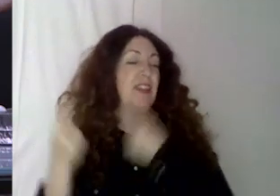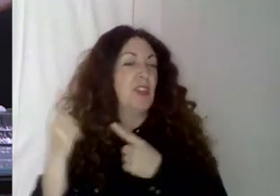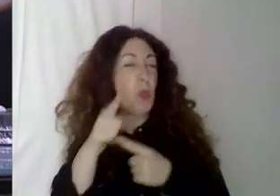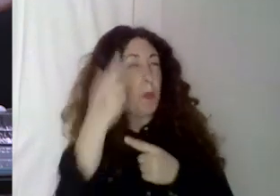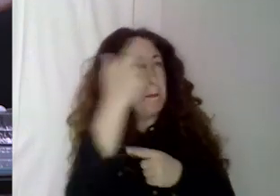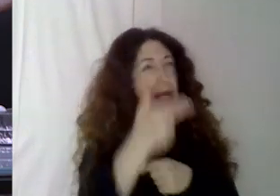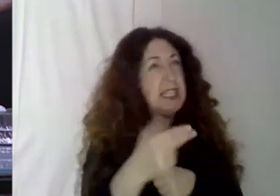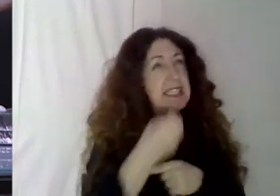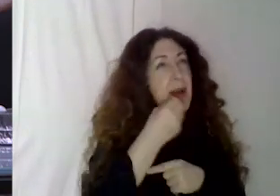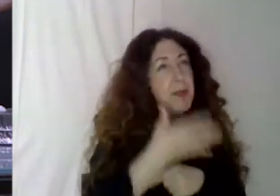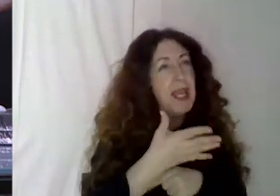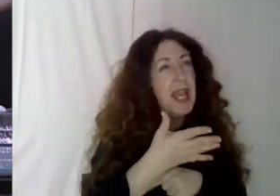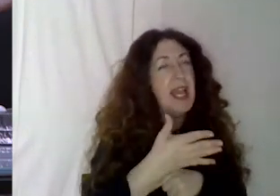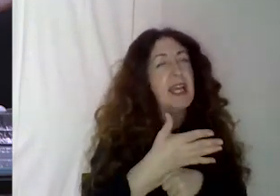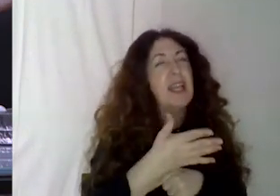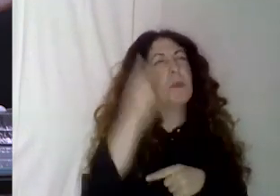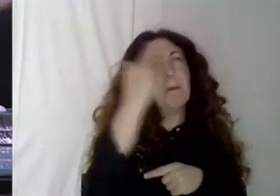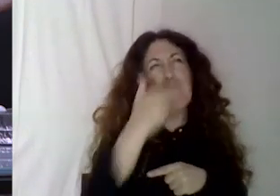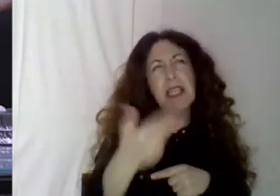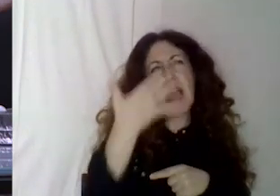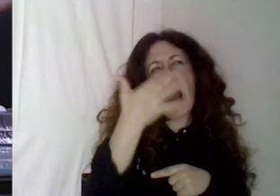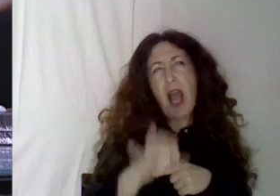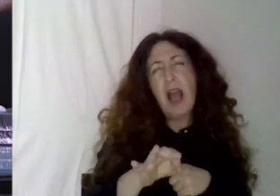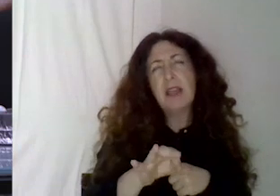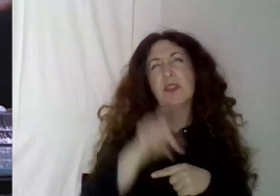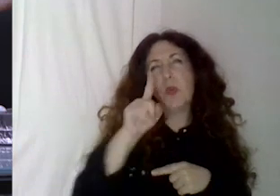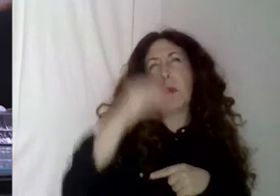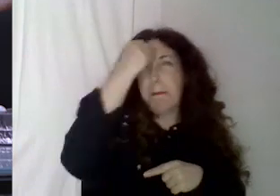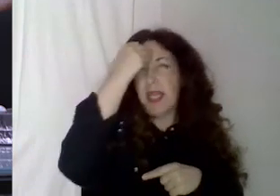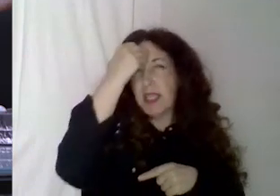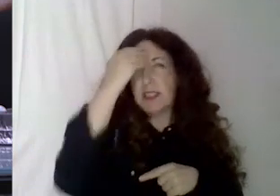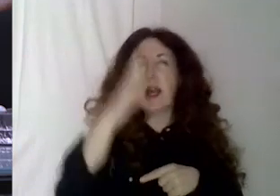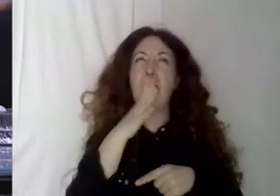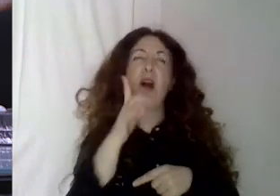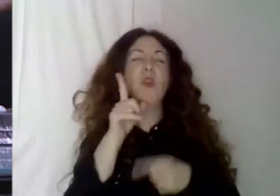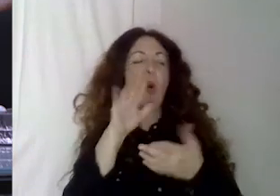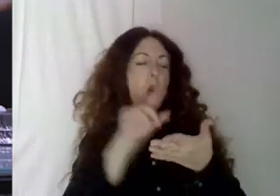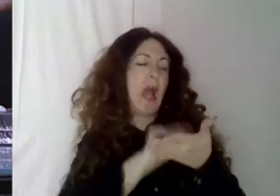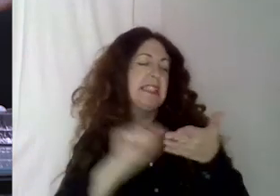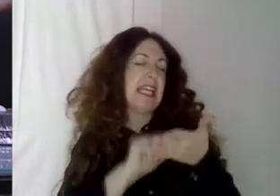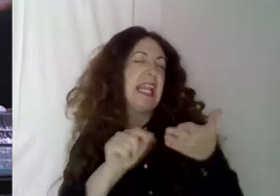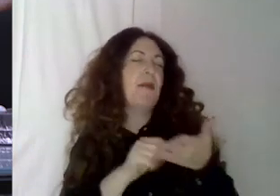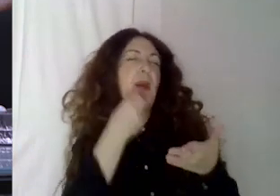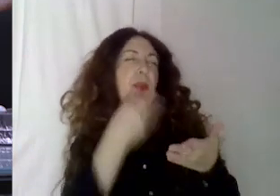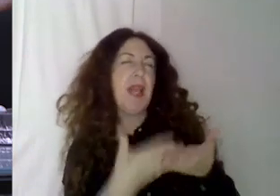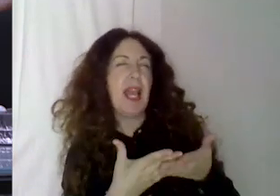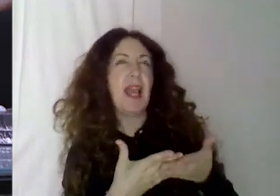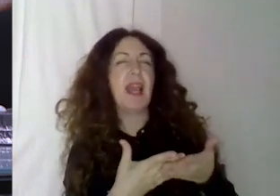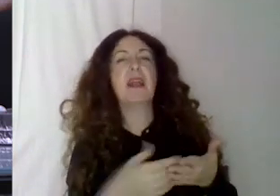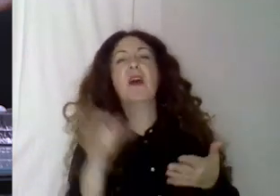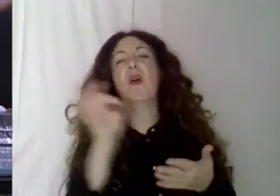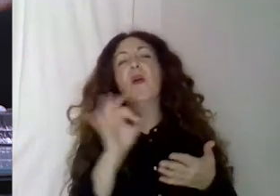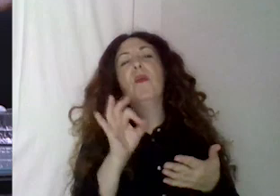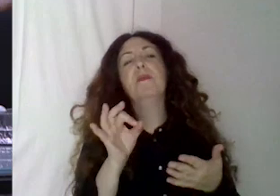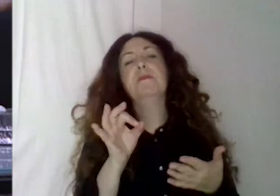realmente nos gusta flirtear con ese mal, pues ahí me parece que como historiadora del arte me gusta plantear un poco la idea de la,